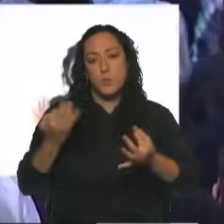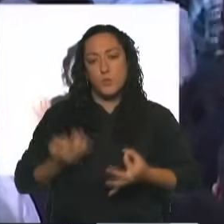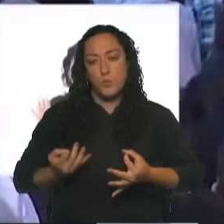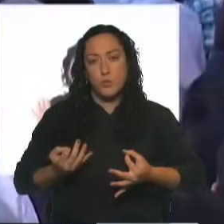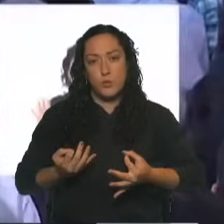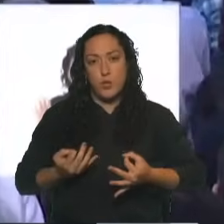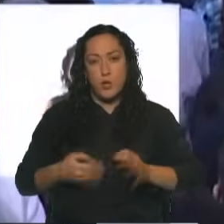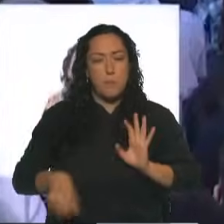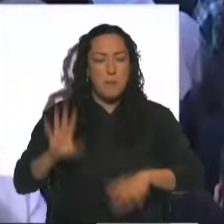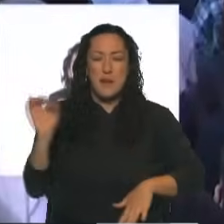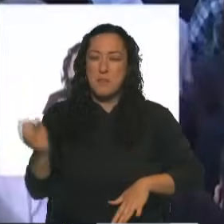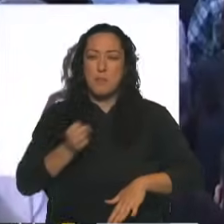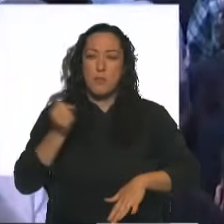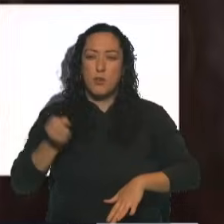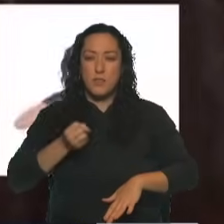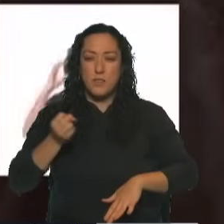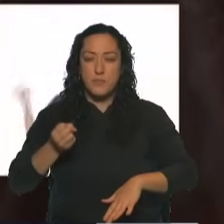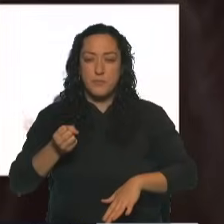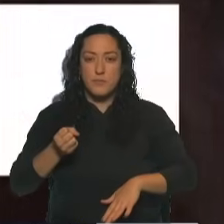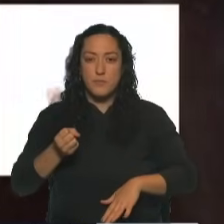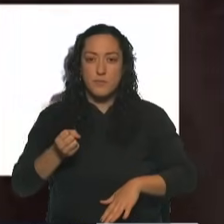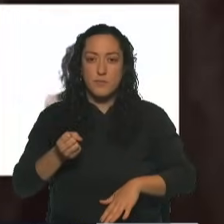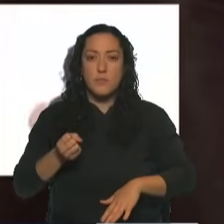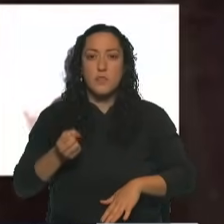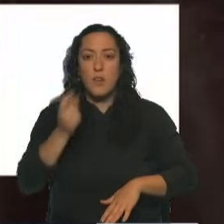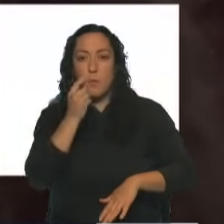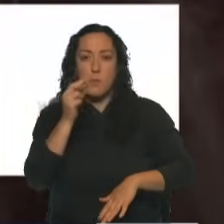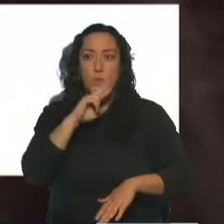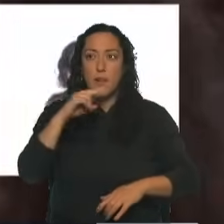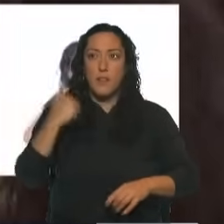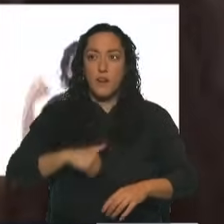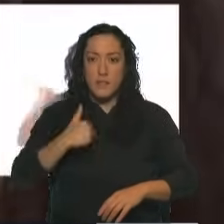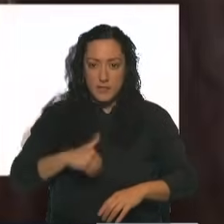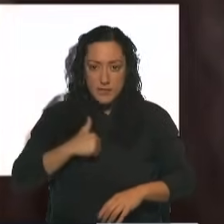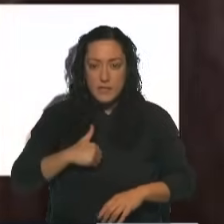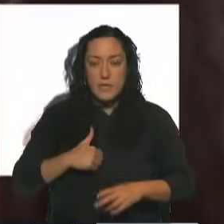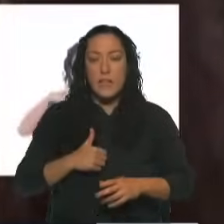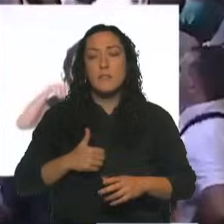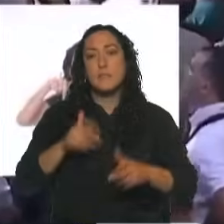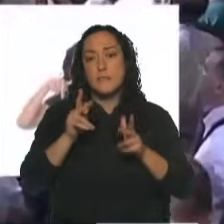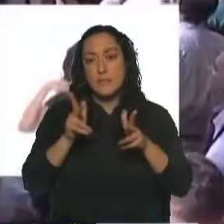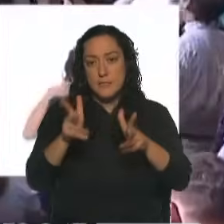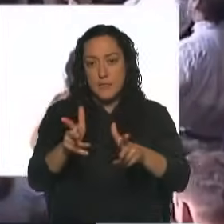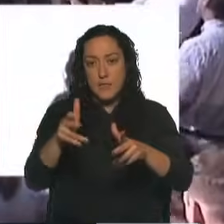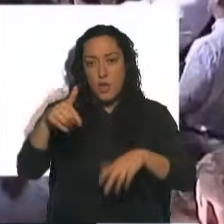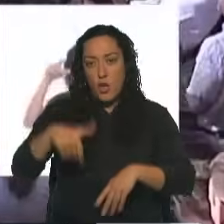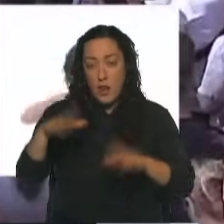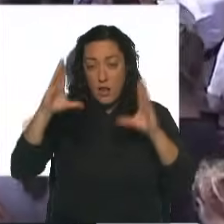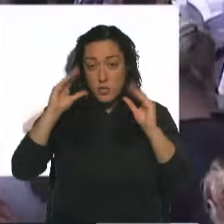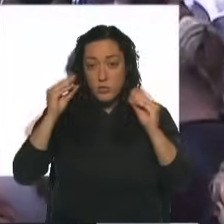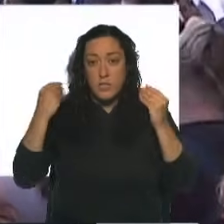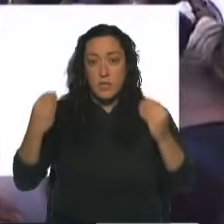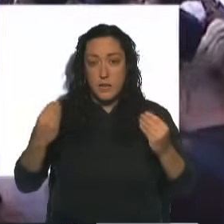de que lo más importante que le tenemos que dejar a los y las argentinas esta noche es el